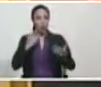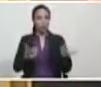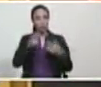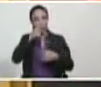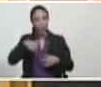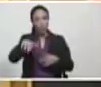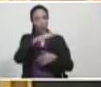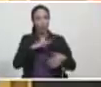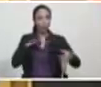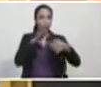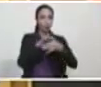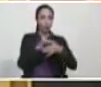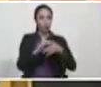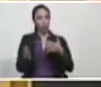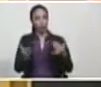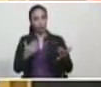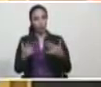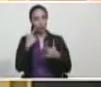Venezuela,